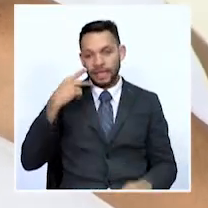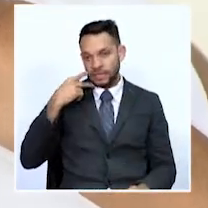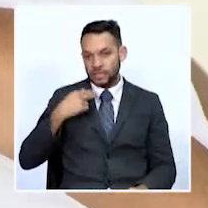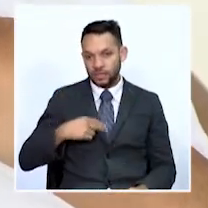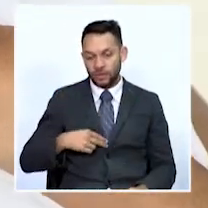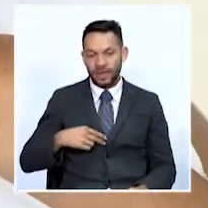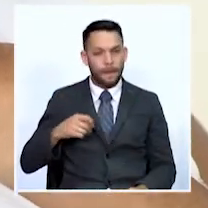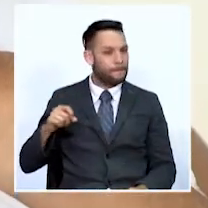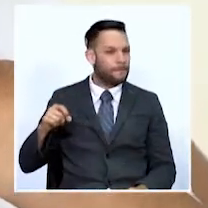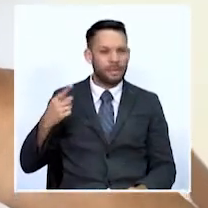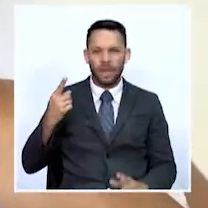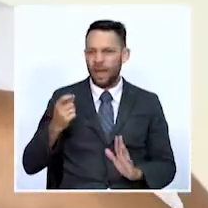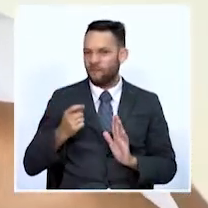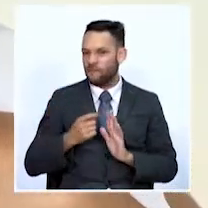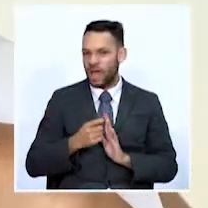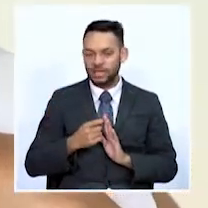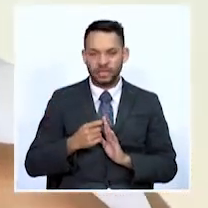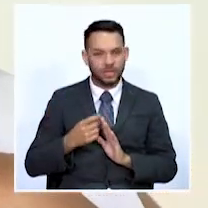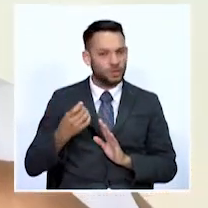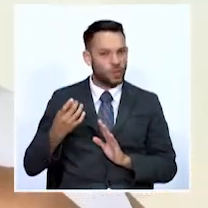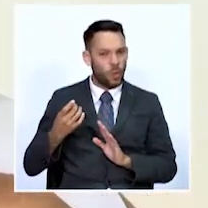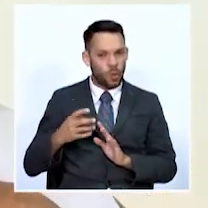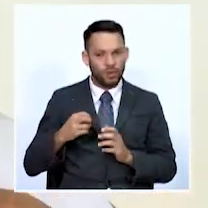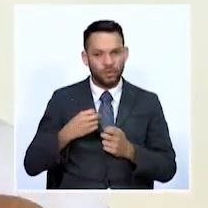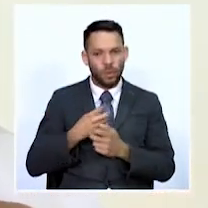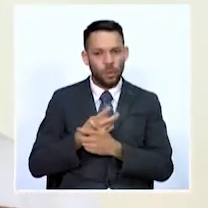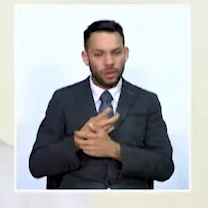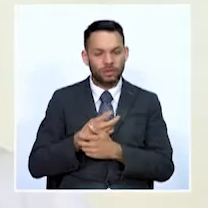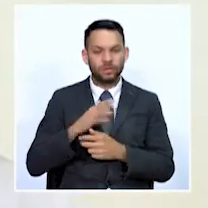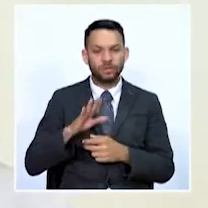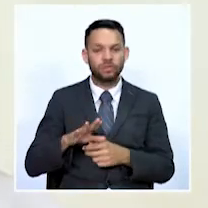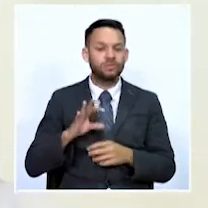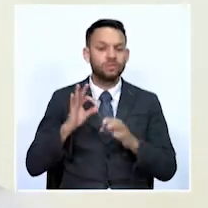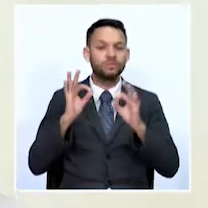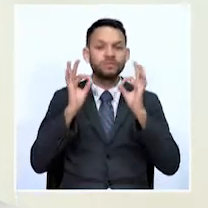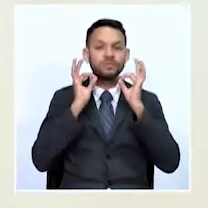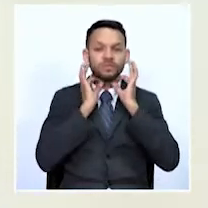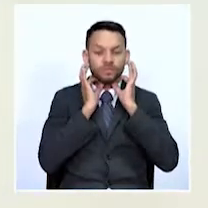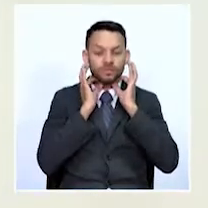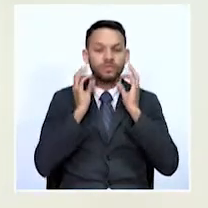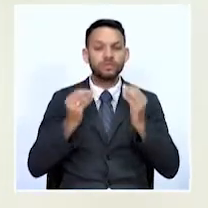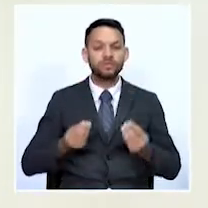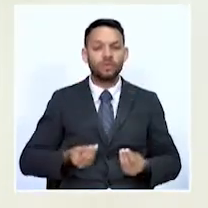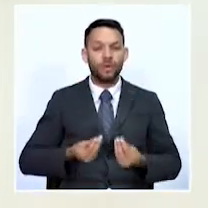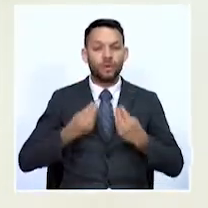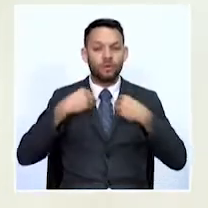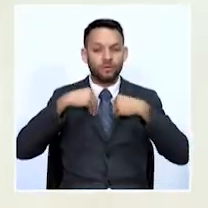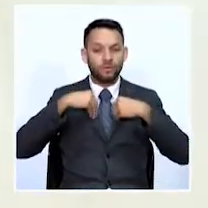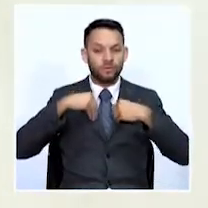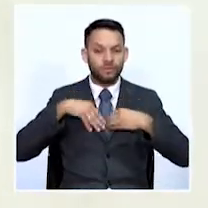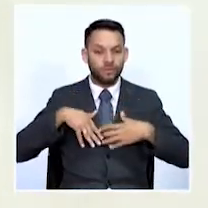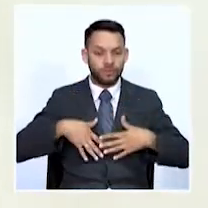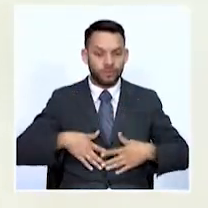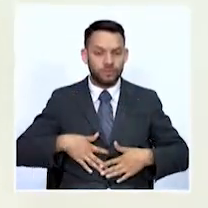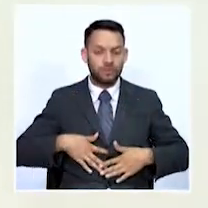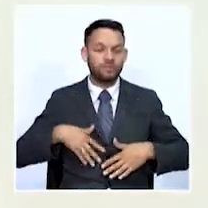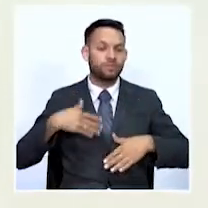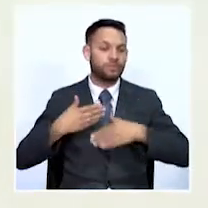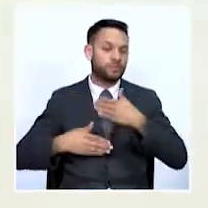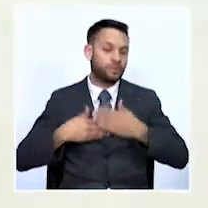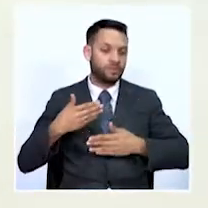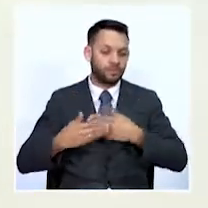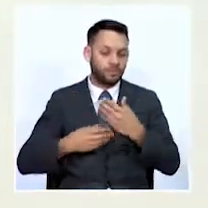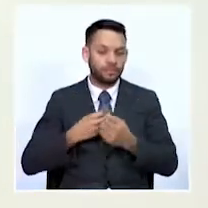clínica. Para nosotros es un campo interferente, una amigdalitis severa, esa época en la cual le fue empezando la artritis. Por lo